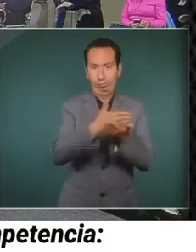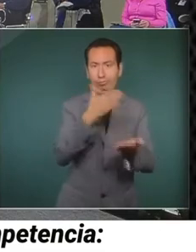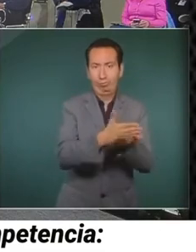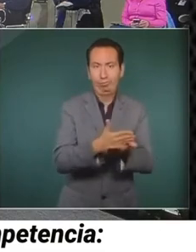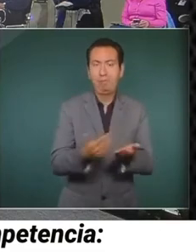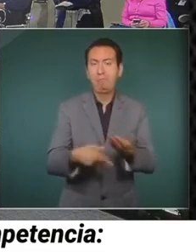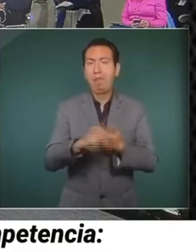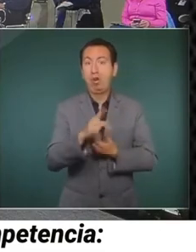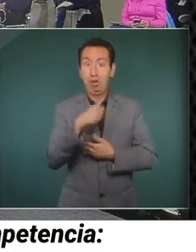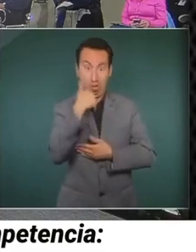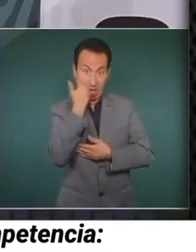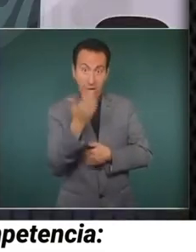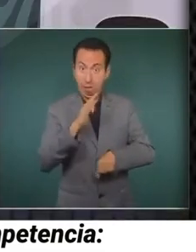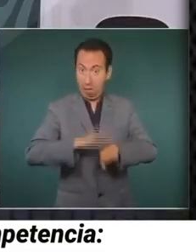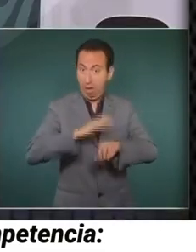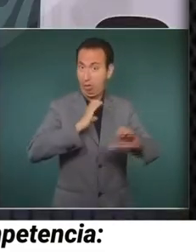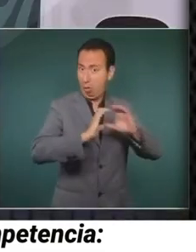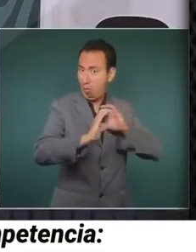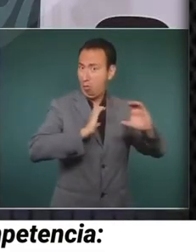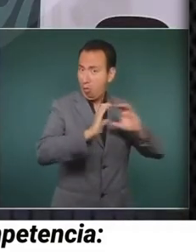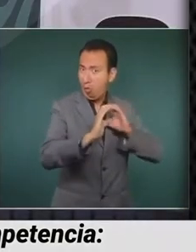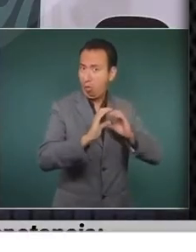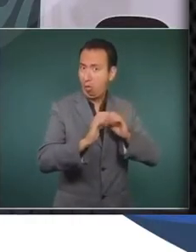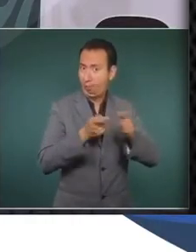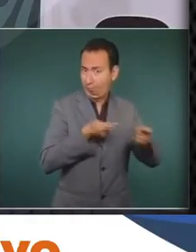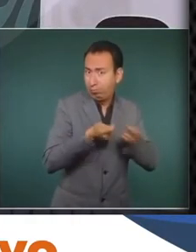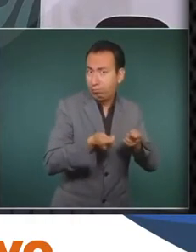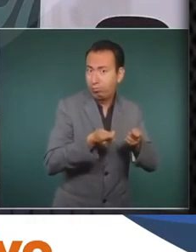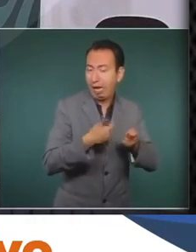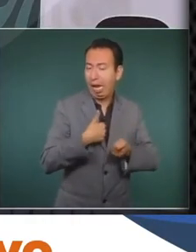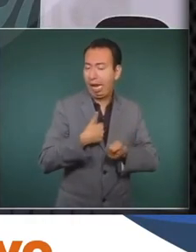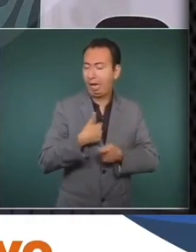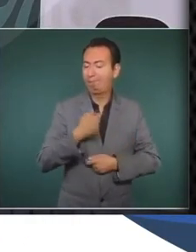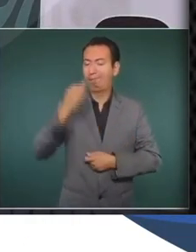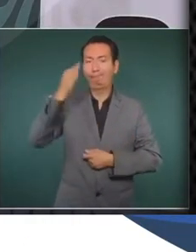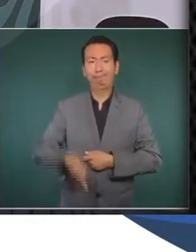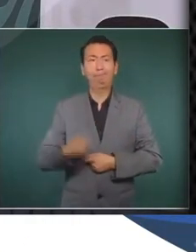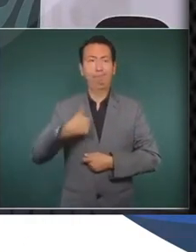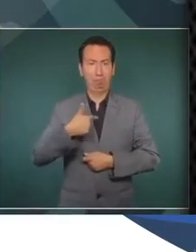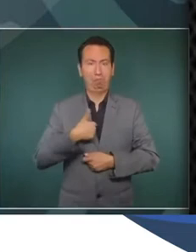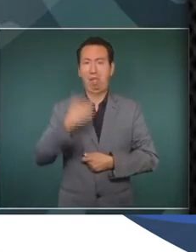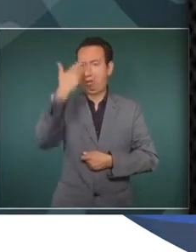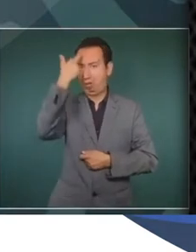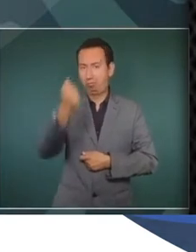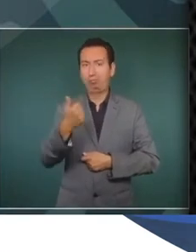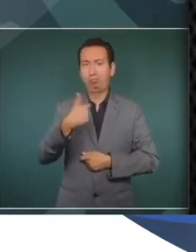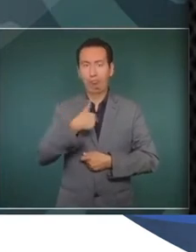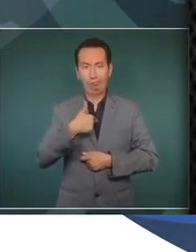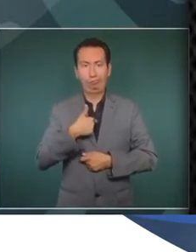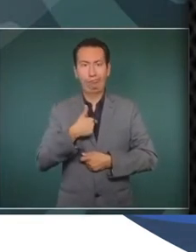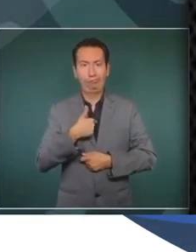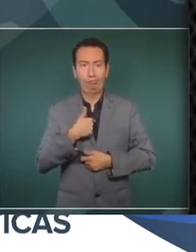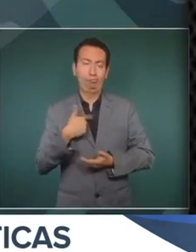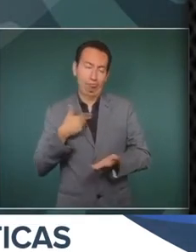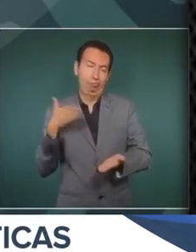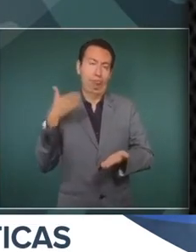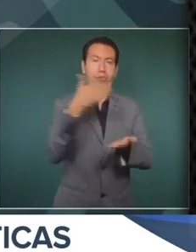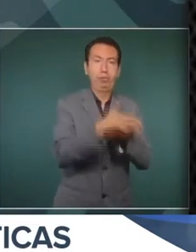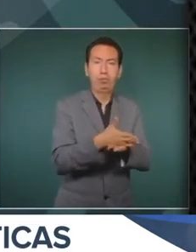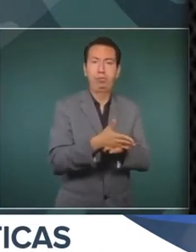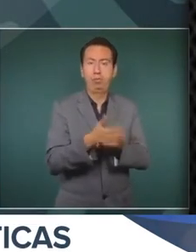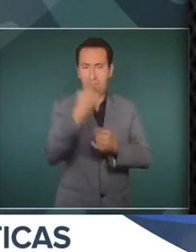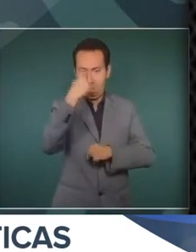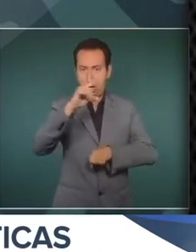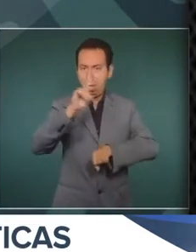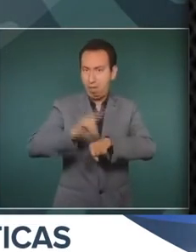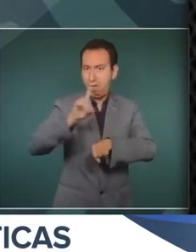conferencia de prensa mañanera de este miércoles, en donde acompañó al presidente Andrés Manuel López Obrador, el gobernador destacó que se han tenido resultados positivos